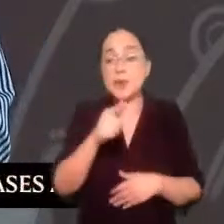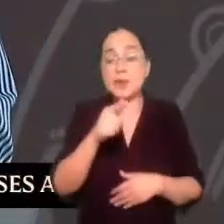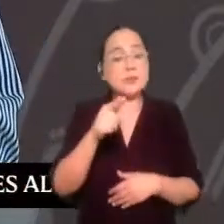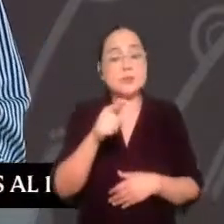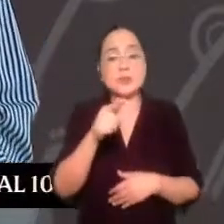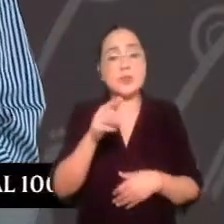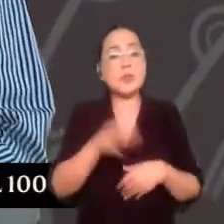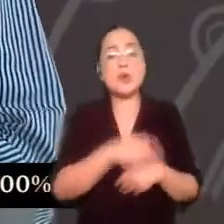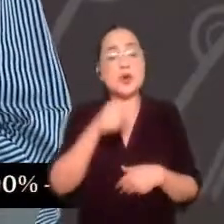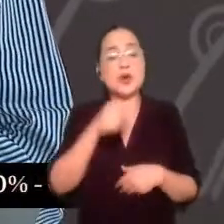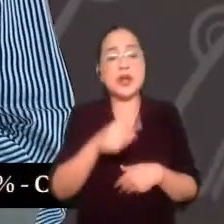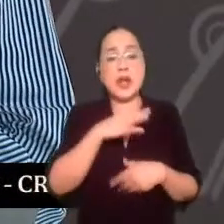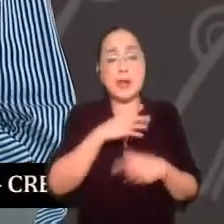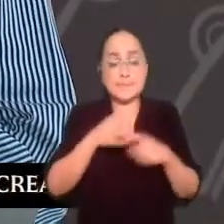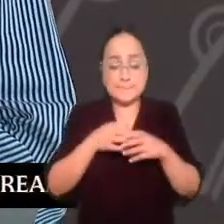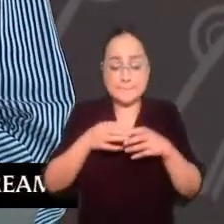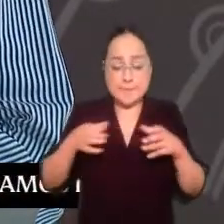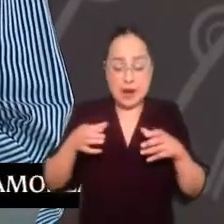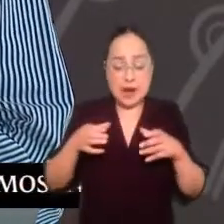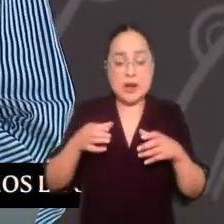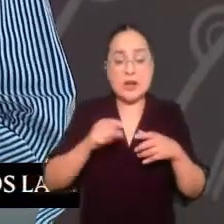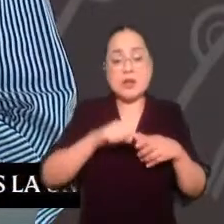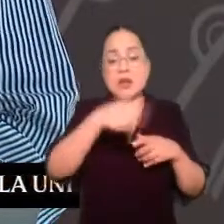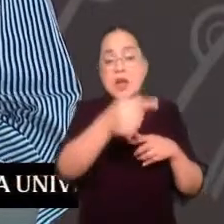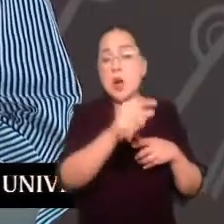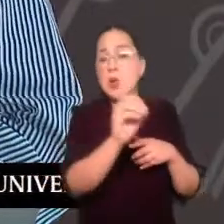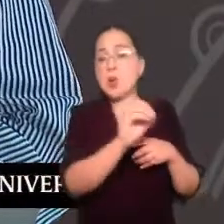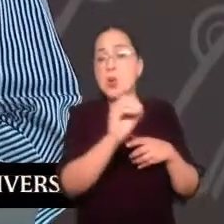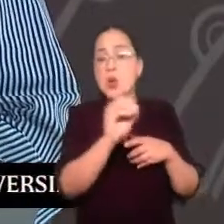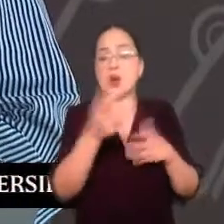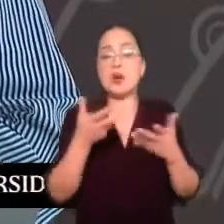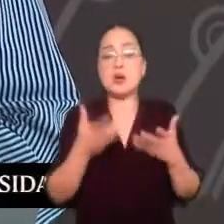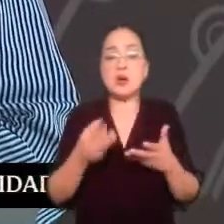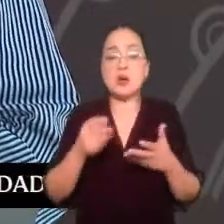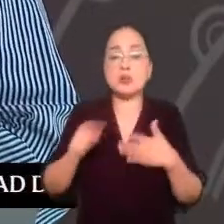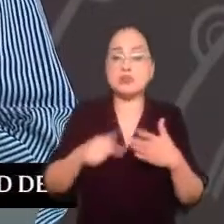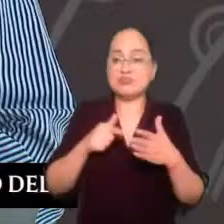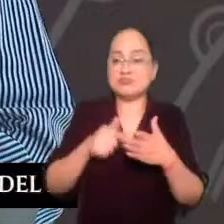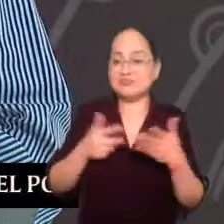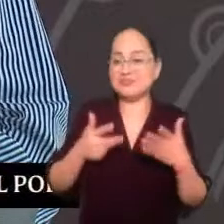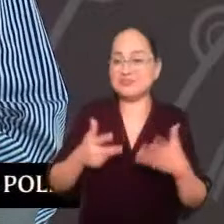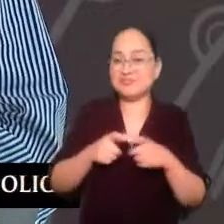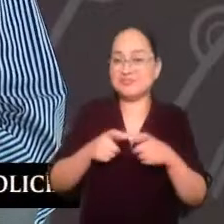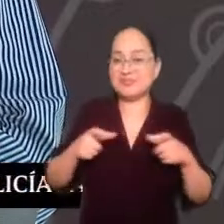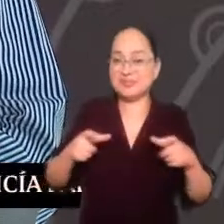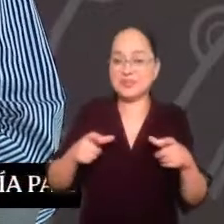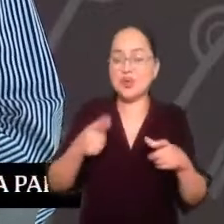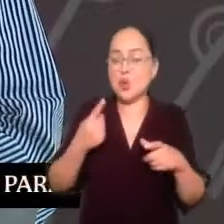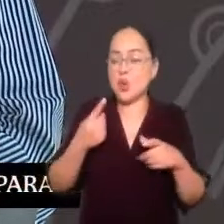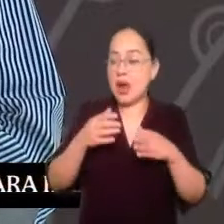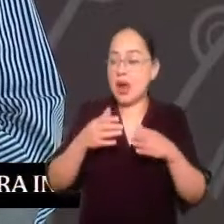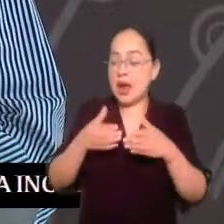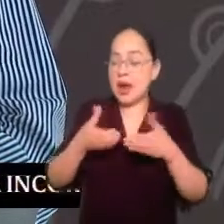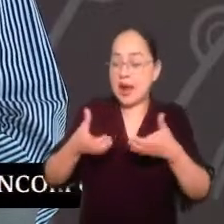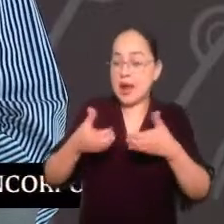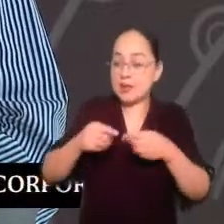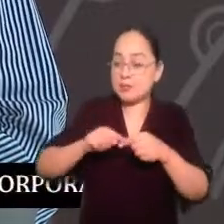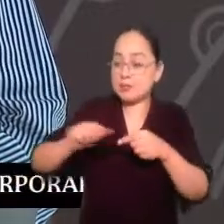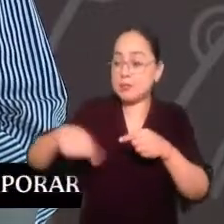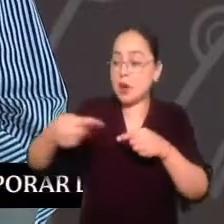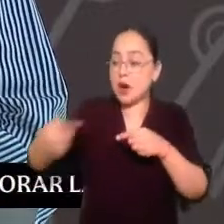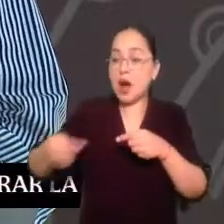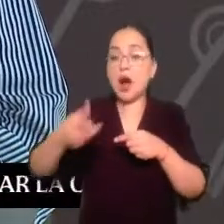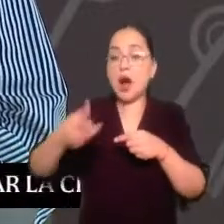un poco más el poblado, o la colonia también creció una calle, etc. Estas ampliaciones se están